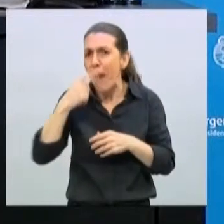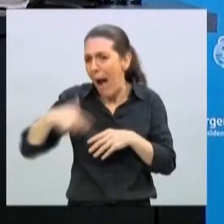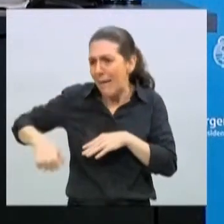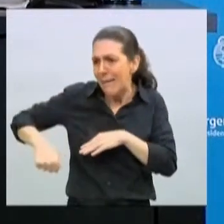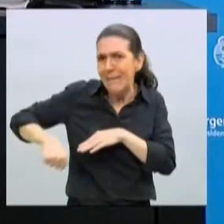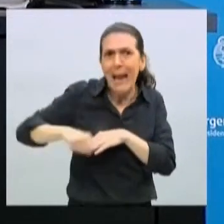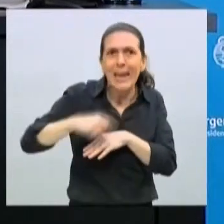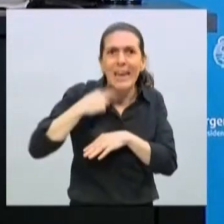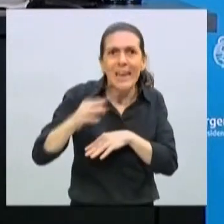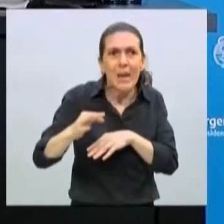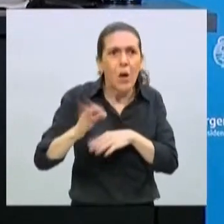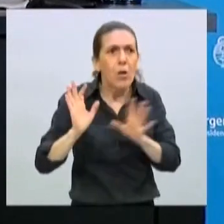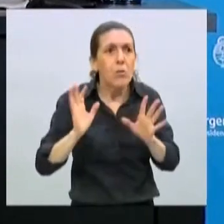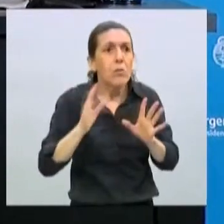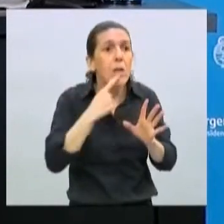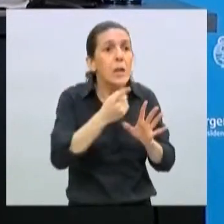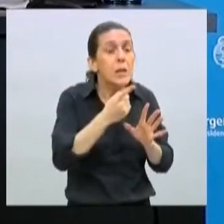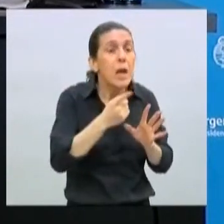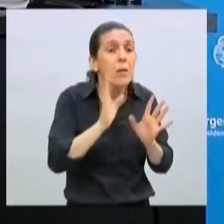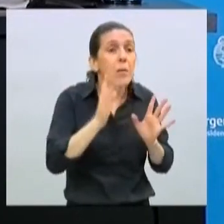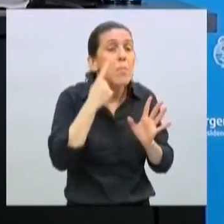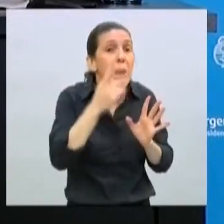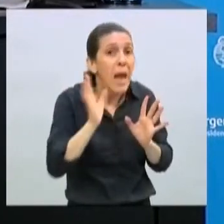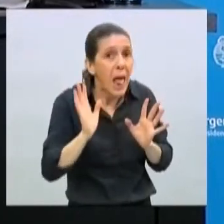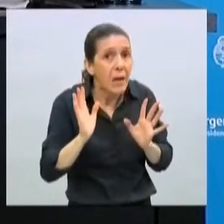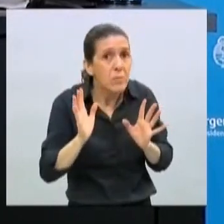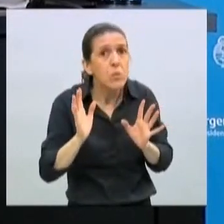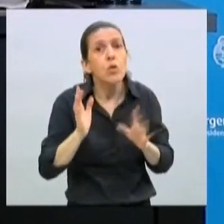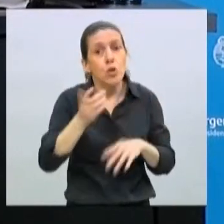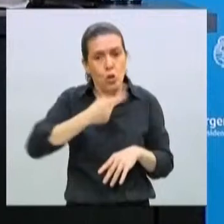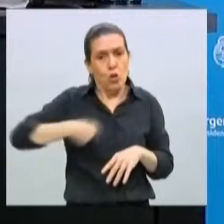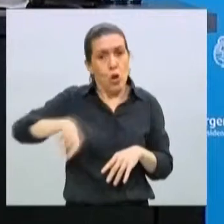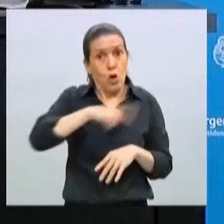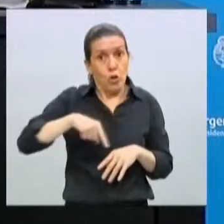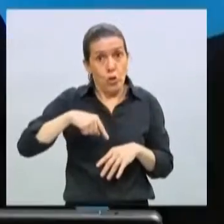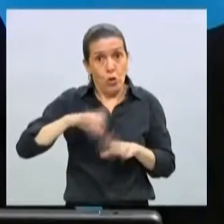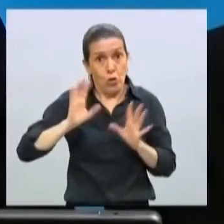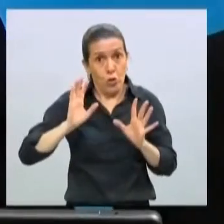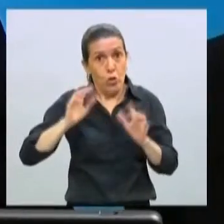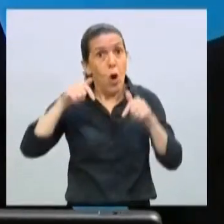por los testeos si quieren. Miren, nosotros